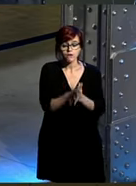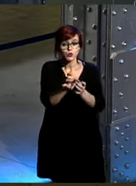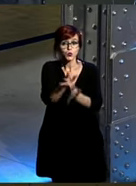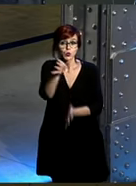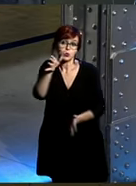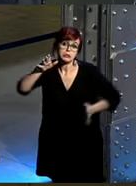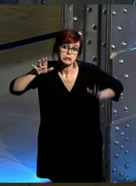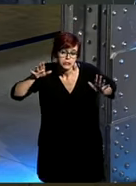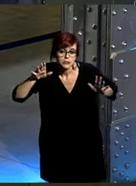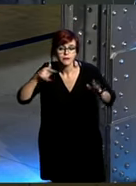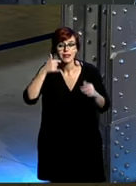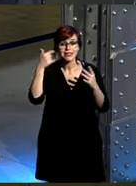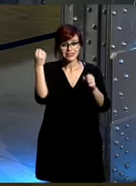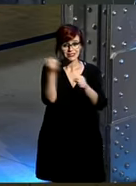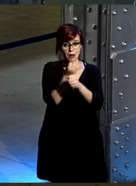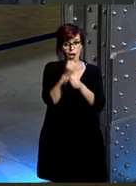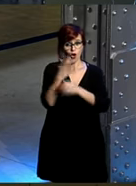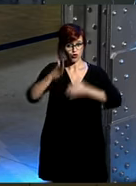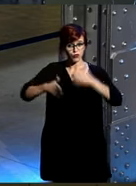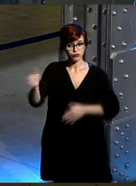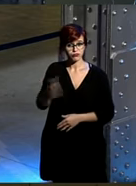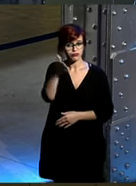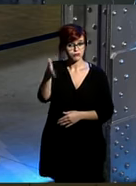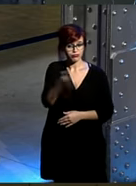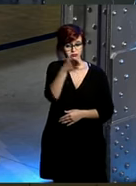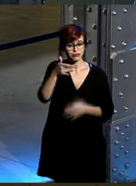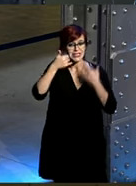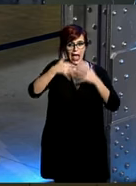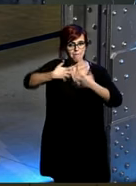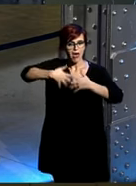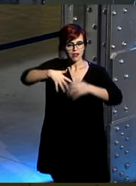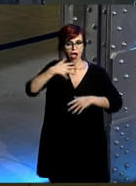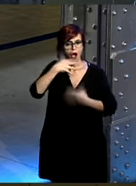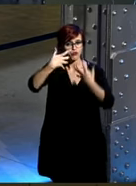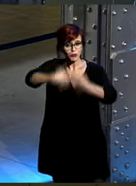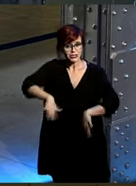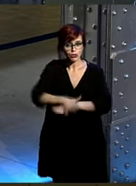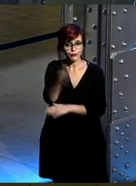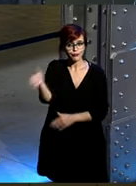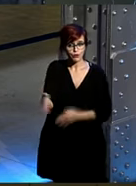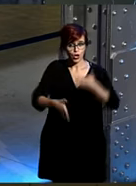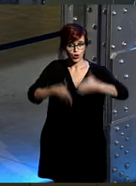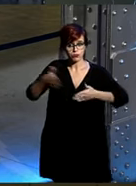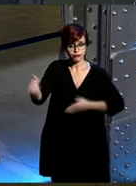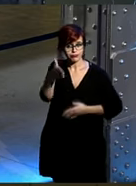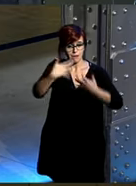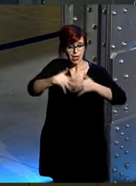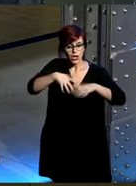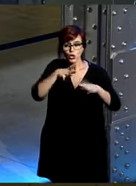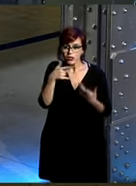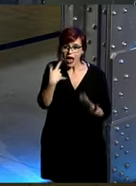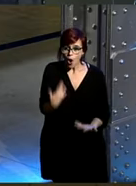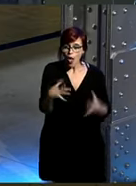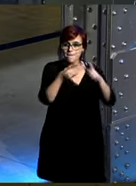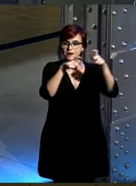o por desgracia, esos trabajos ya están siendo sustituidos por máquinas, Claro. esa es la nueva realidad. La empresa ahora está buscando un profesional